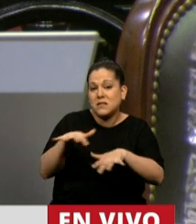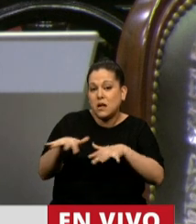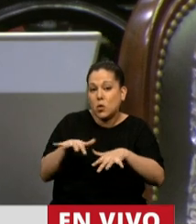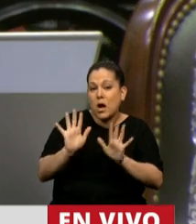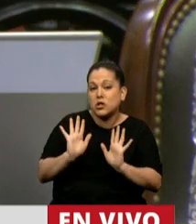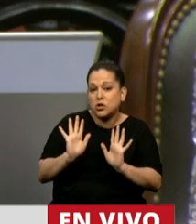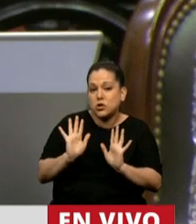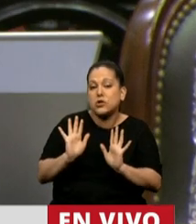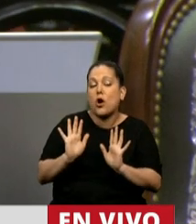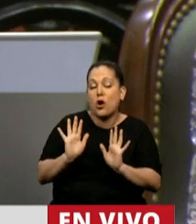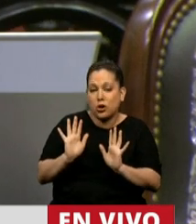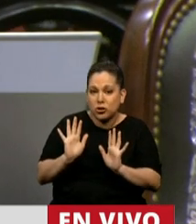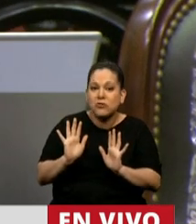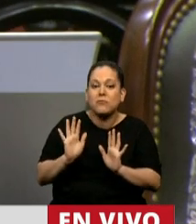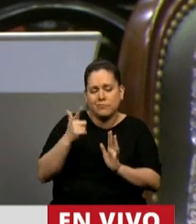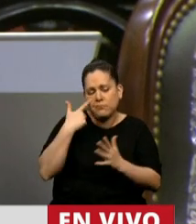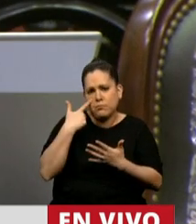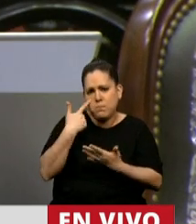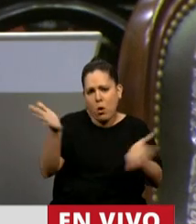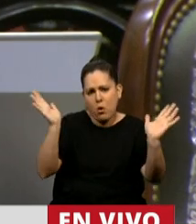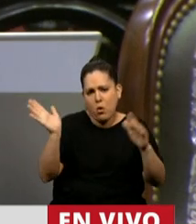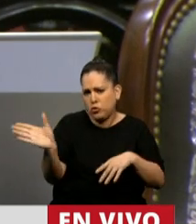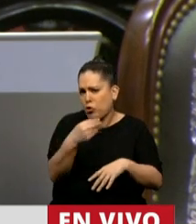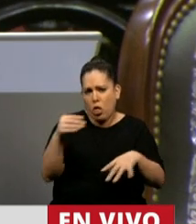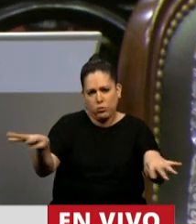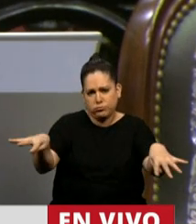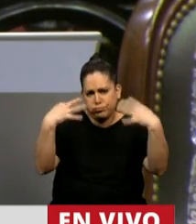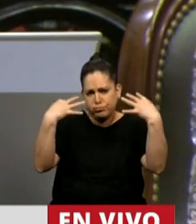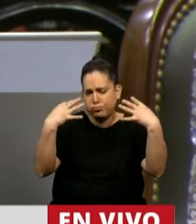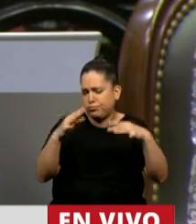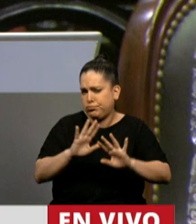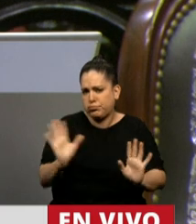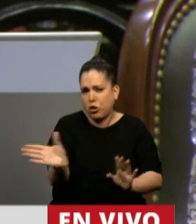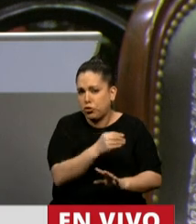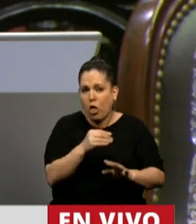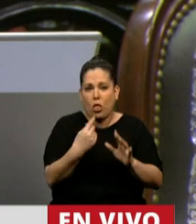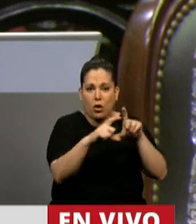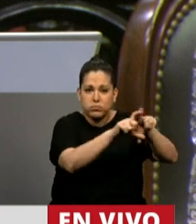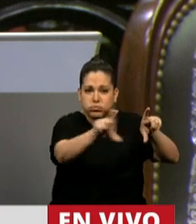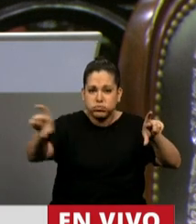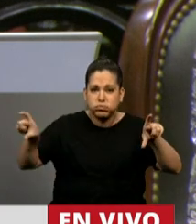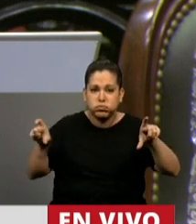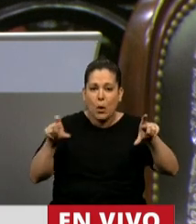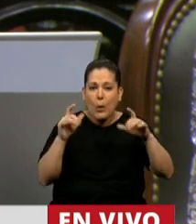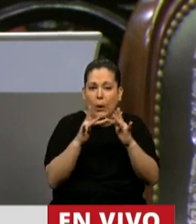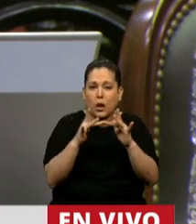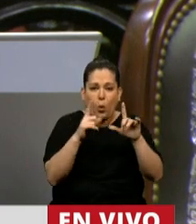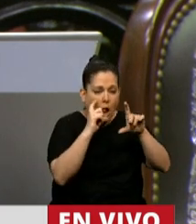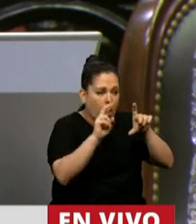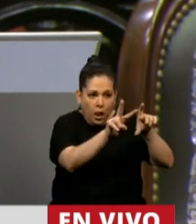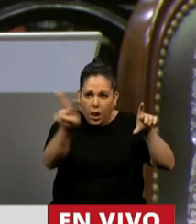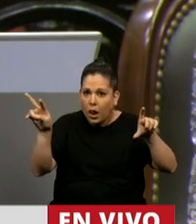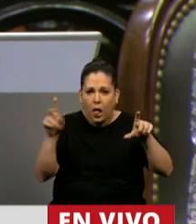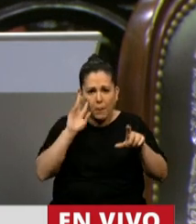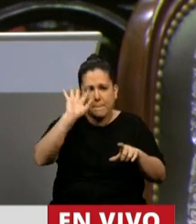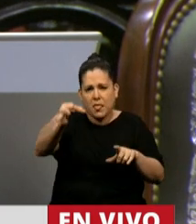situación que fue a la vista de todos nosotros en el recinto virtual pero que es el recinto de esta de esta cámara